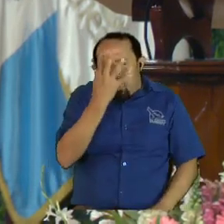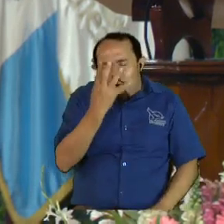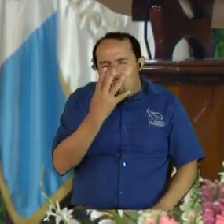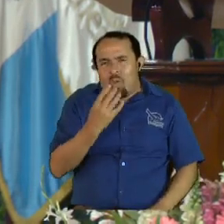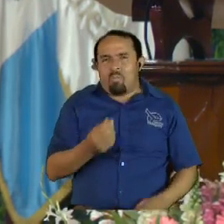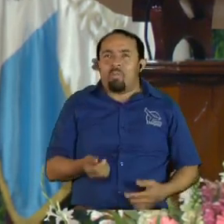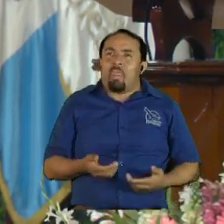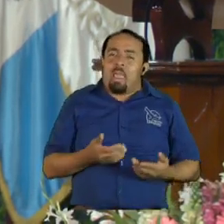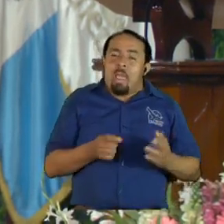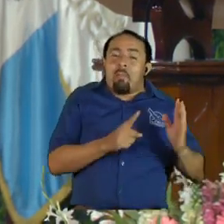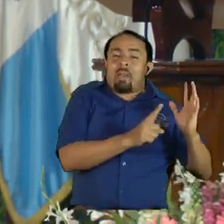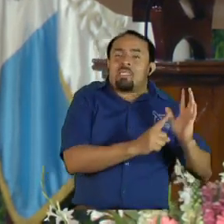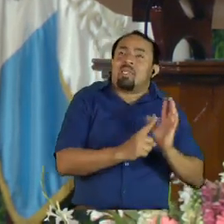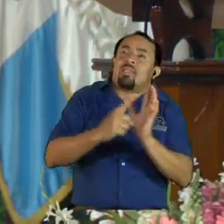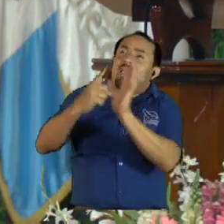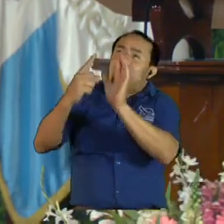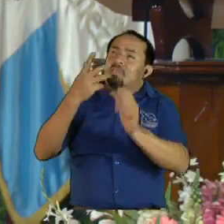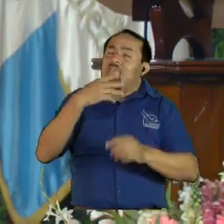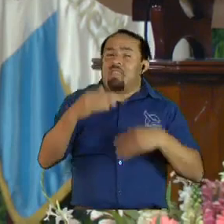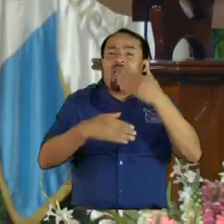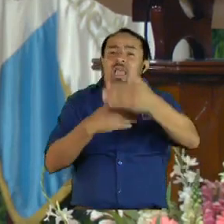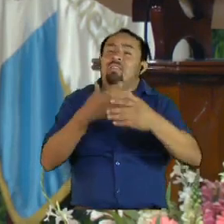ponerse a la orden para ser castigado.